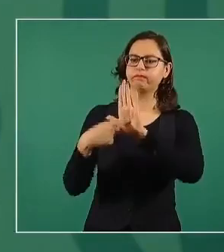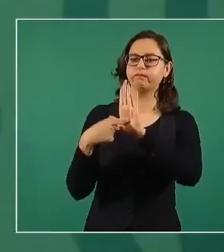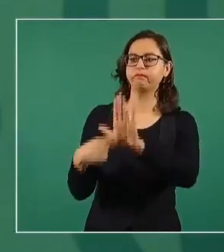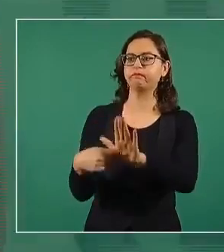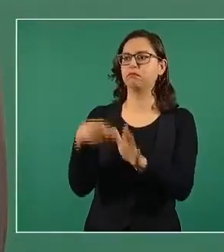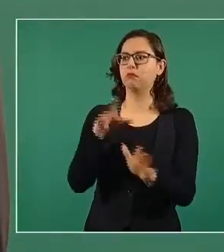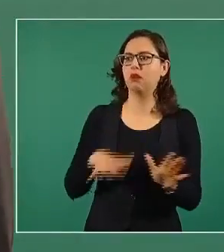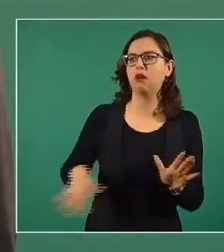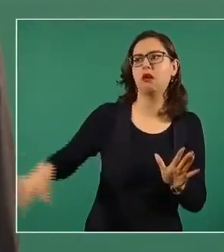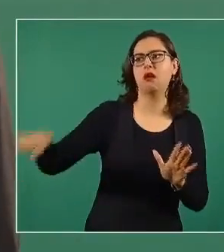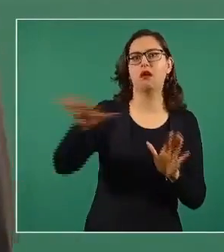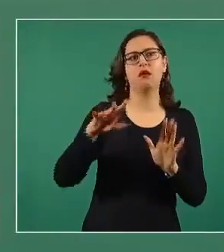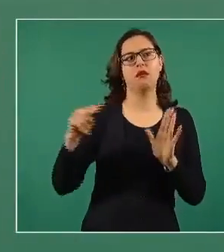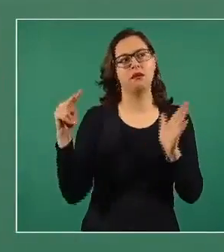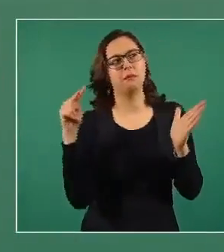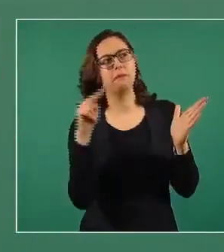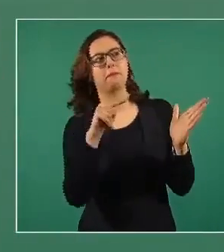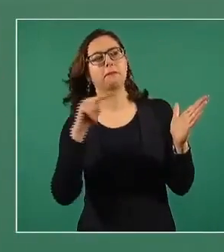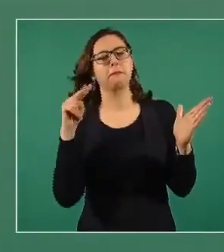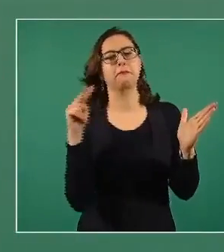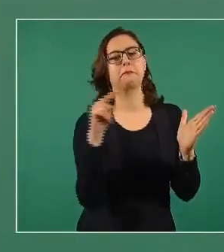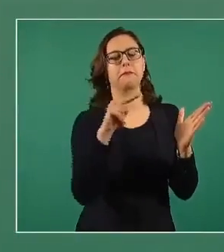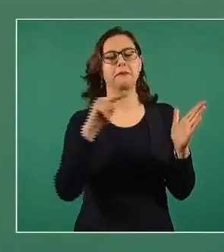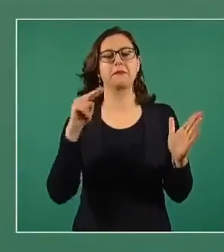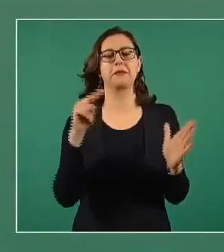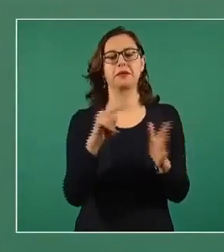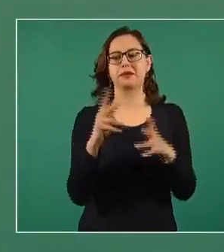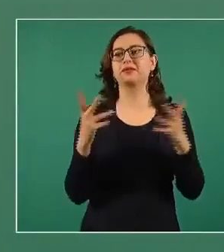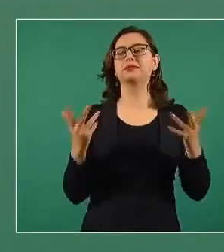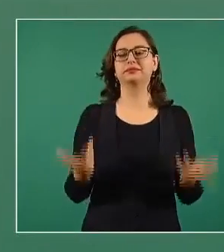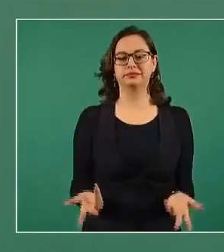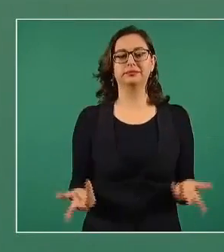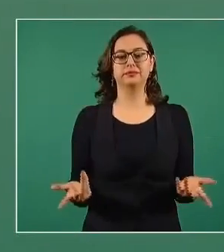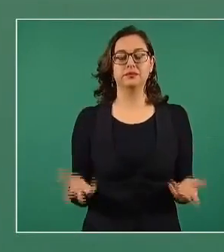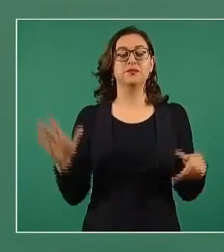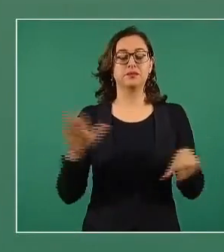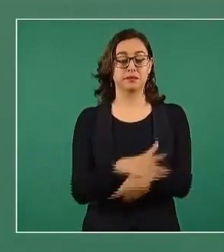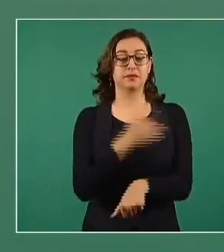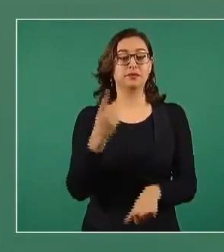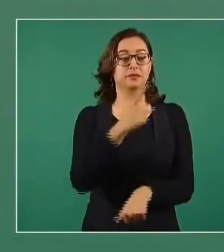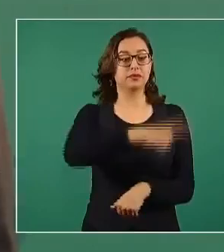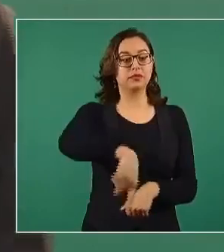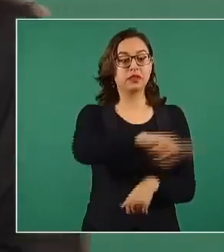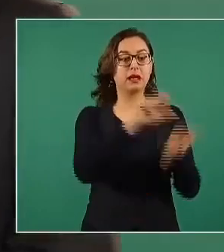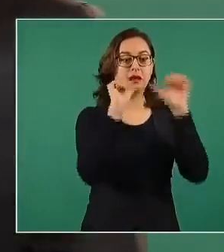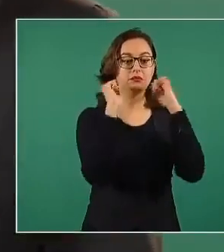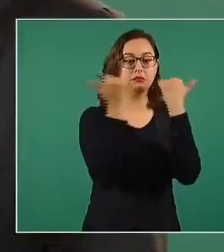porque a quienes participan en una asociación secreta con esos propósitos,